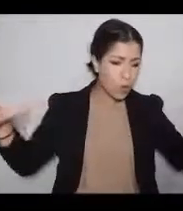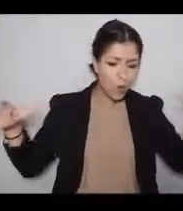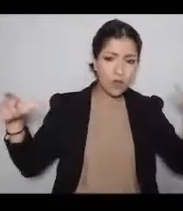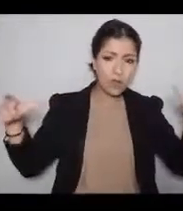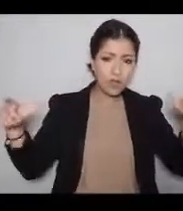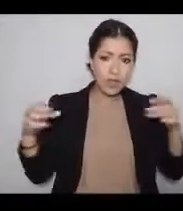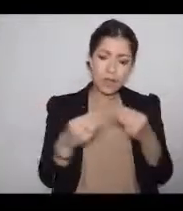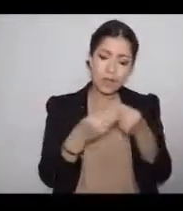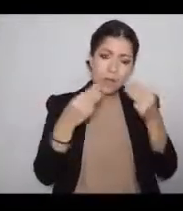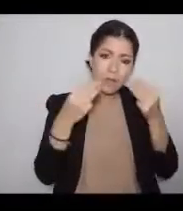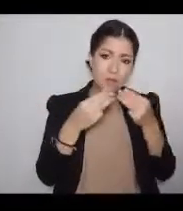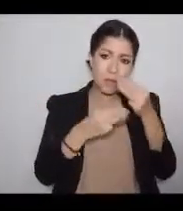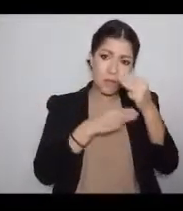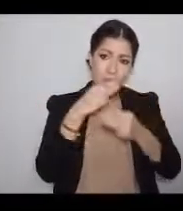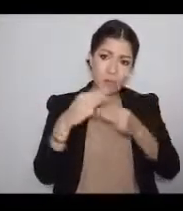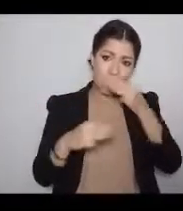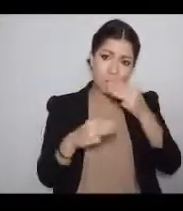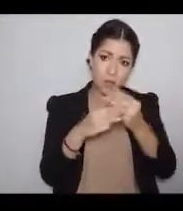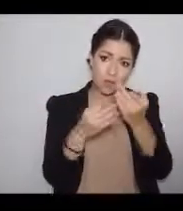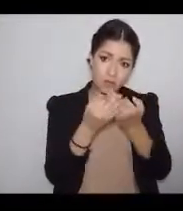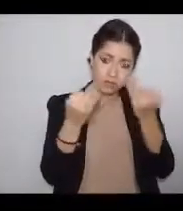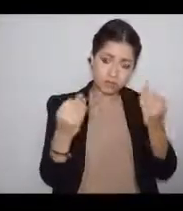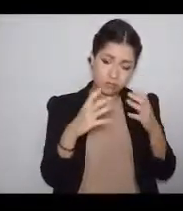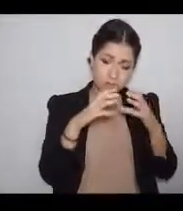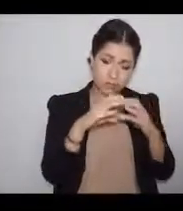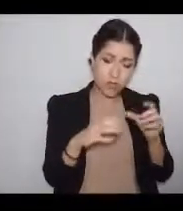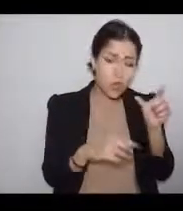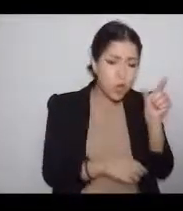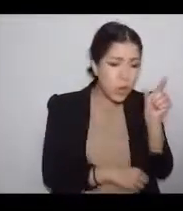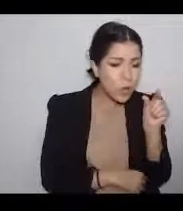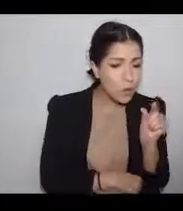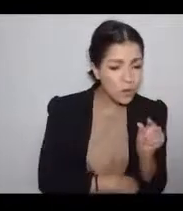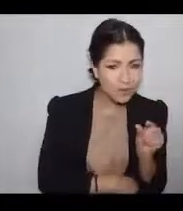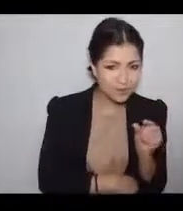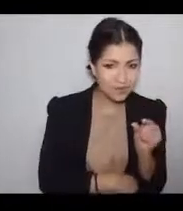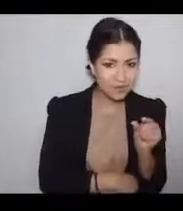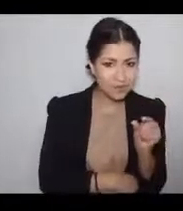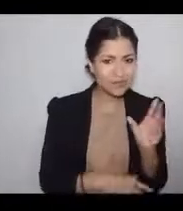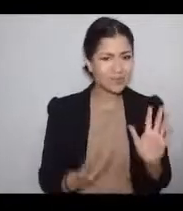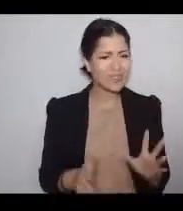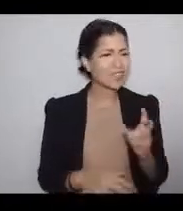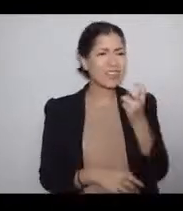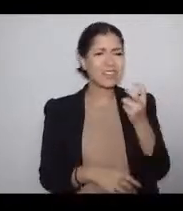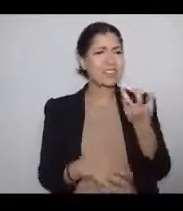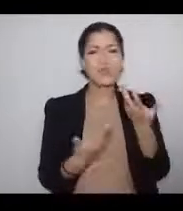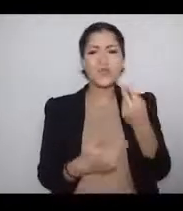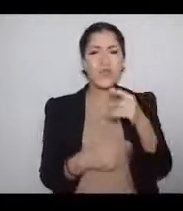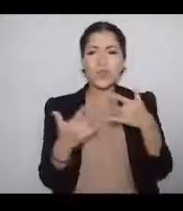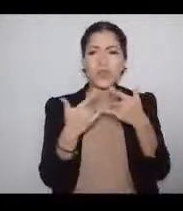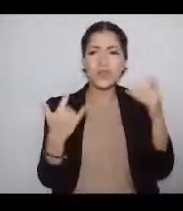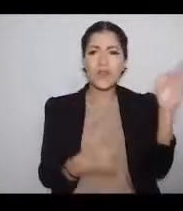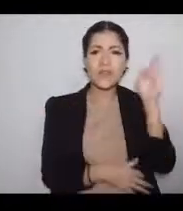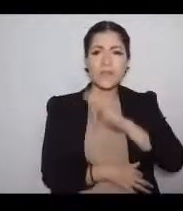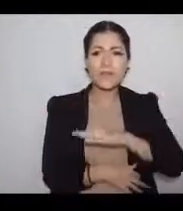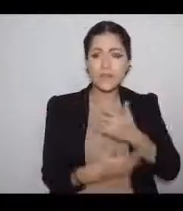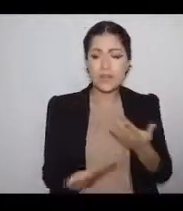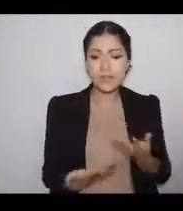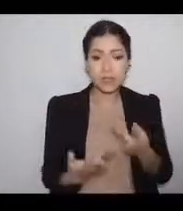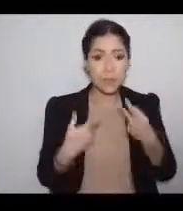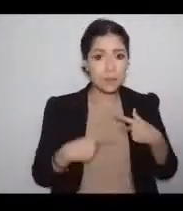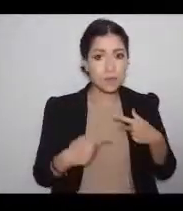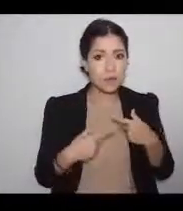superstición alemana. Hace unos meses Giordano Bruno fue quemado vivo por decir que la Tierra se